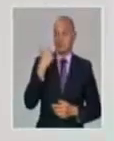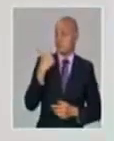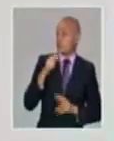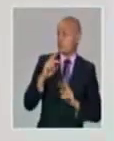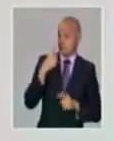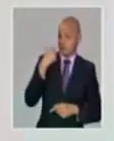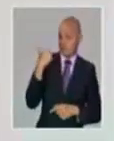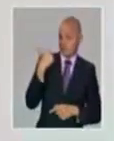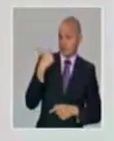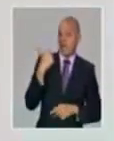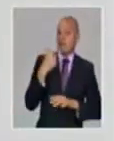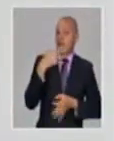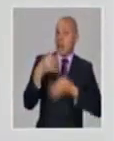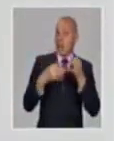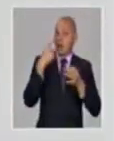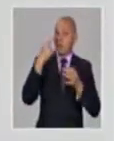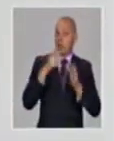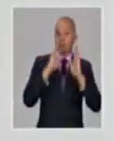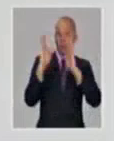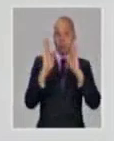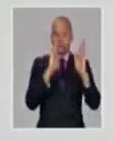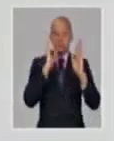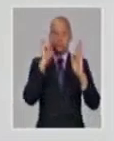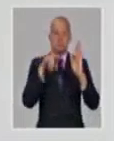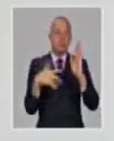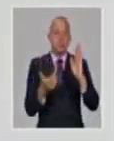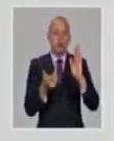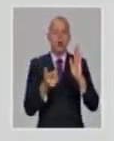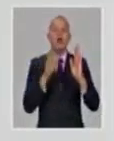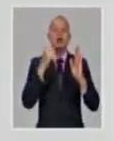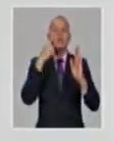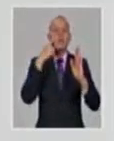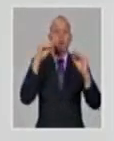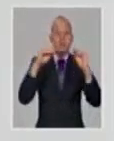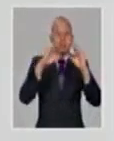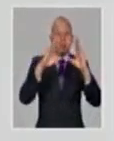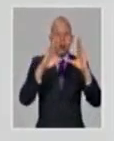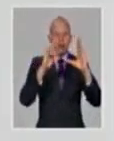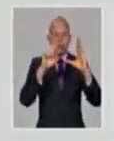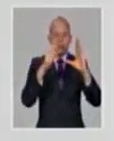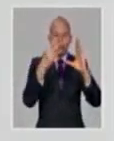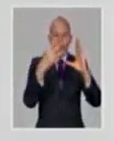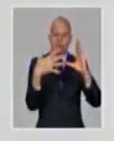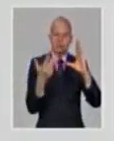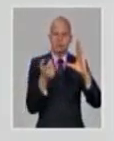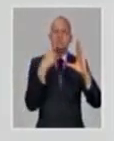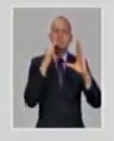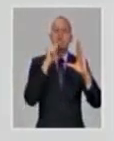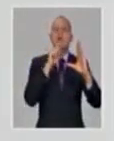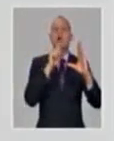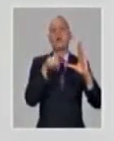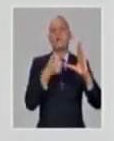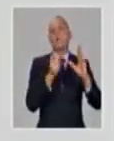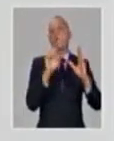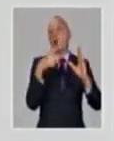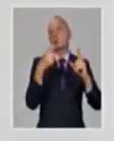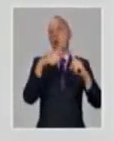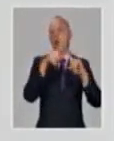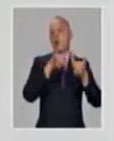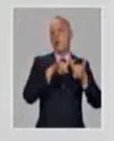por kilowatt, cómo se produce, por ejemplo, en el caso de la madrugada, de 1.91 se rebaja